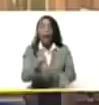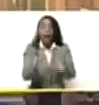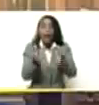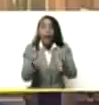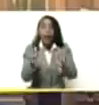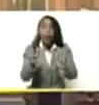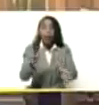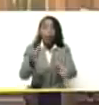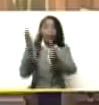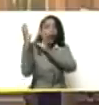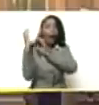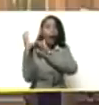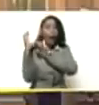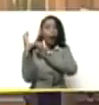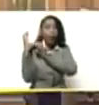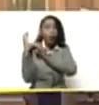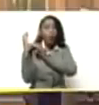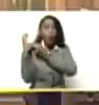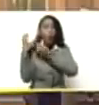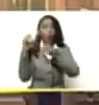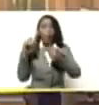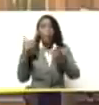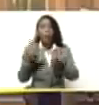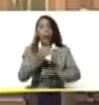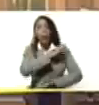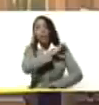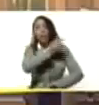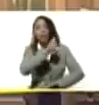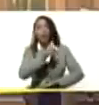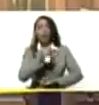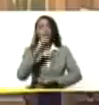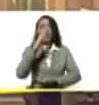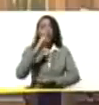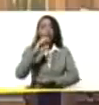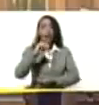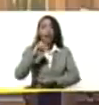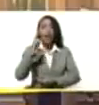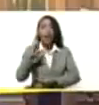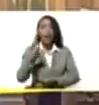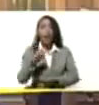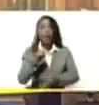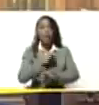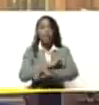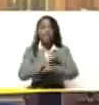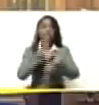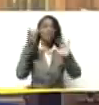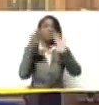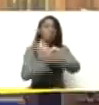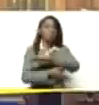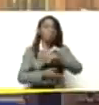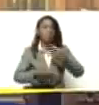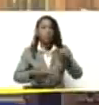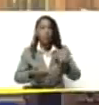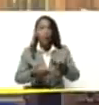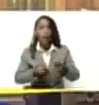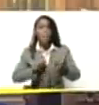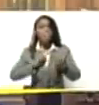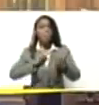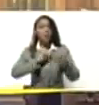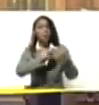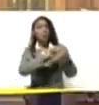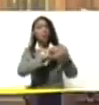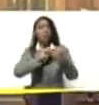para los tics toser o mala gente y buena noticia para los textos eros buena gente tarek el aissami está